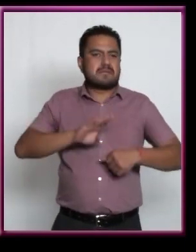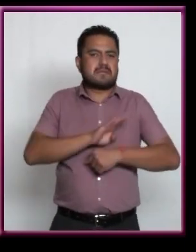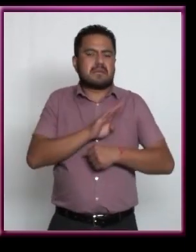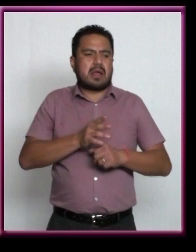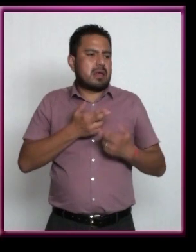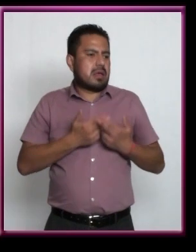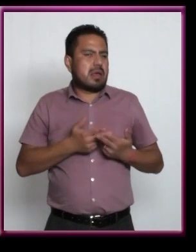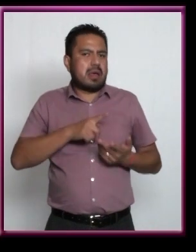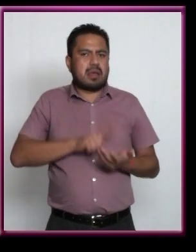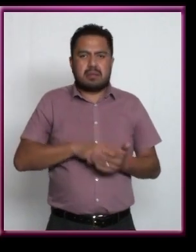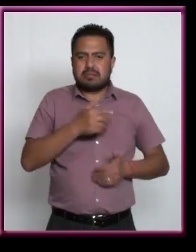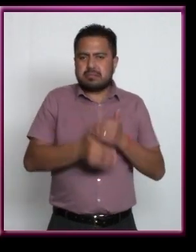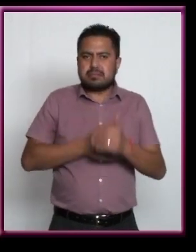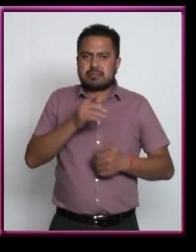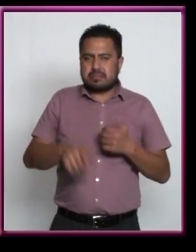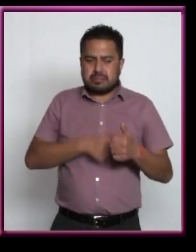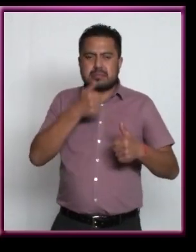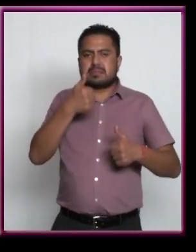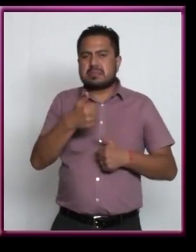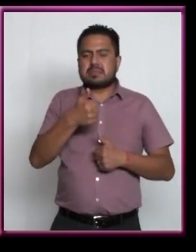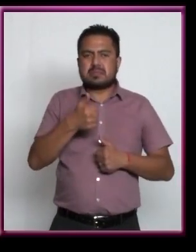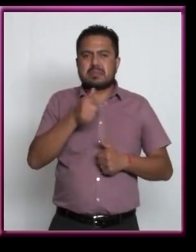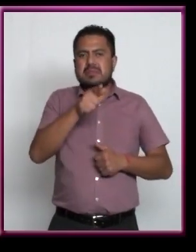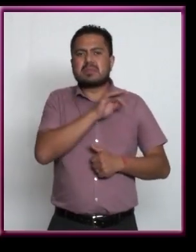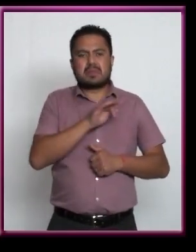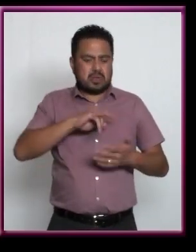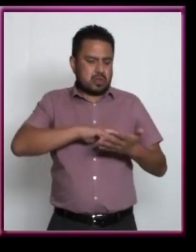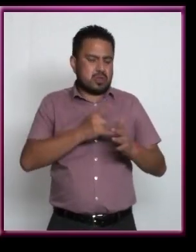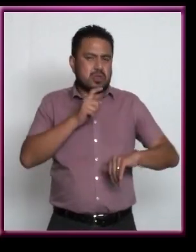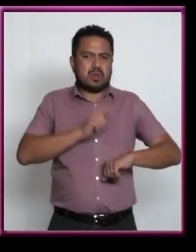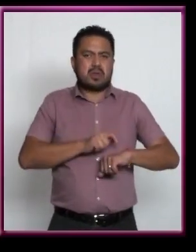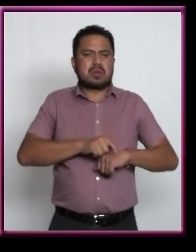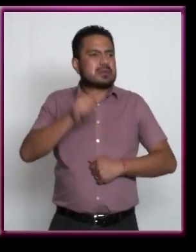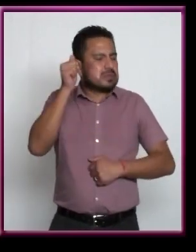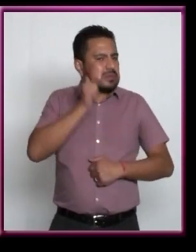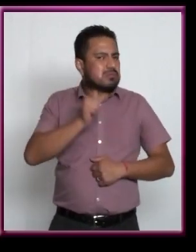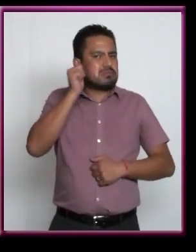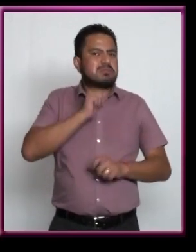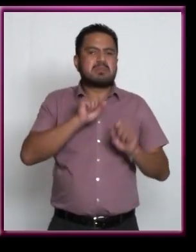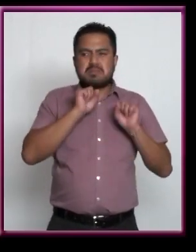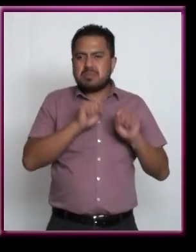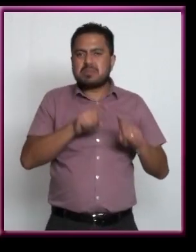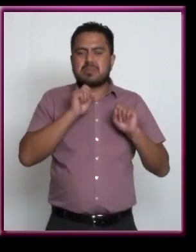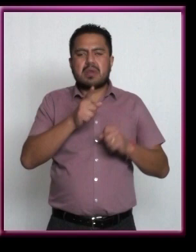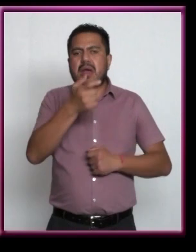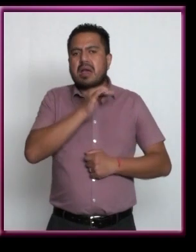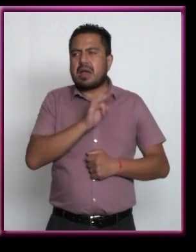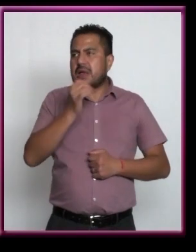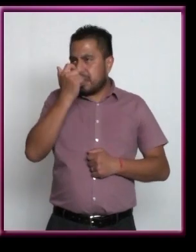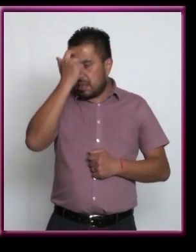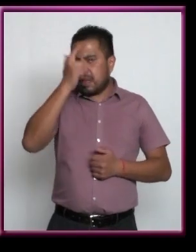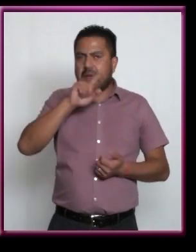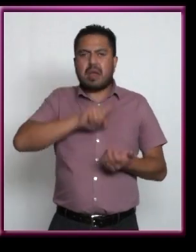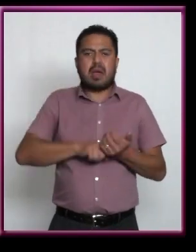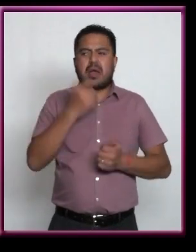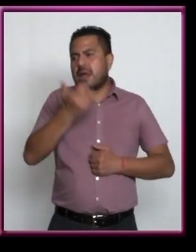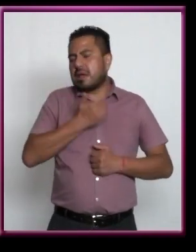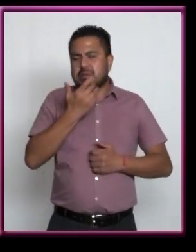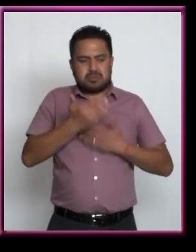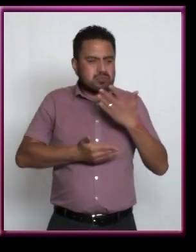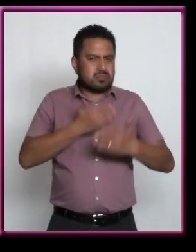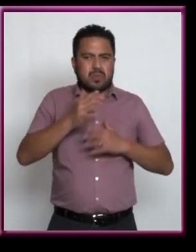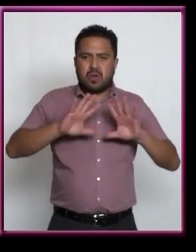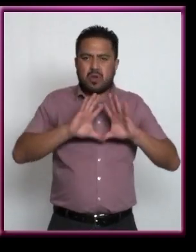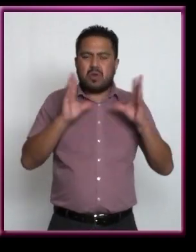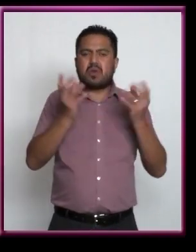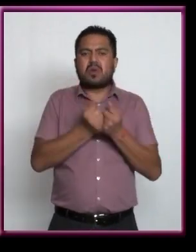favorece tu rendimiento. 6. Trata de que tu horario sea siempre el mismo, así estarás creando un hábito de estudio